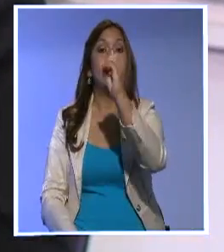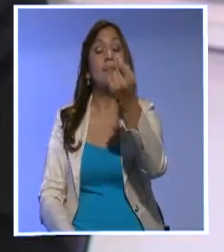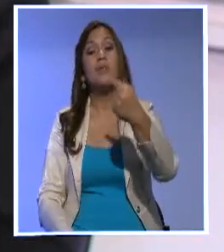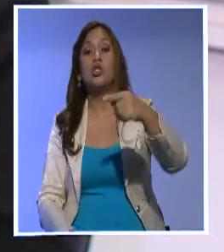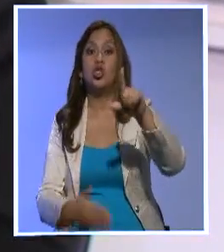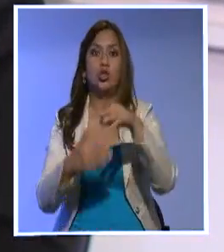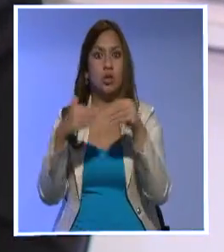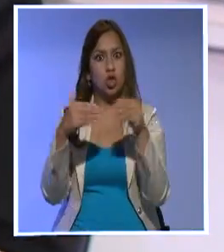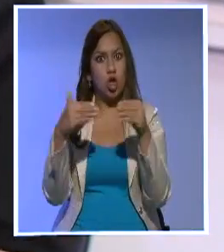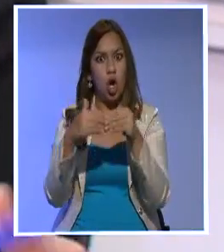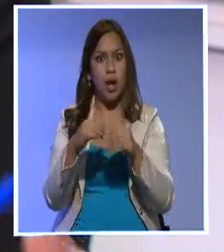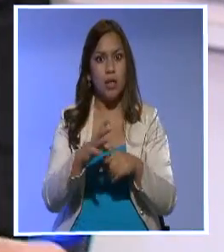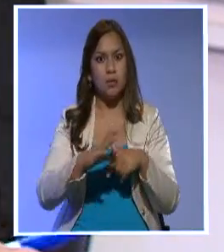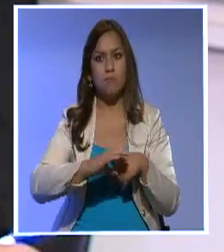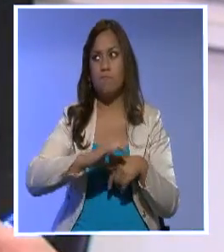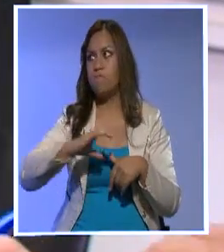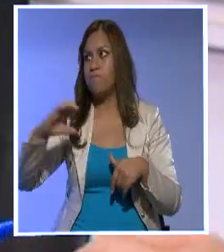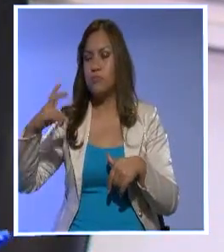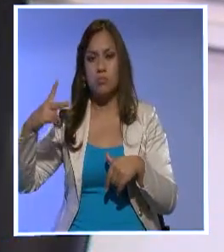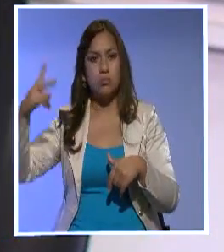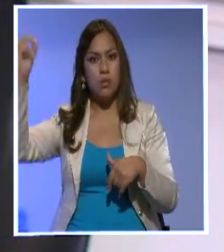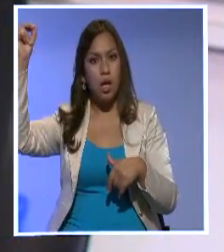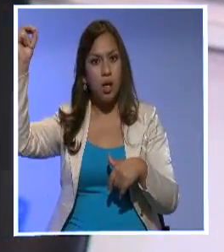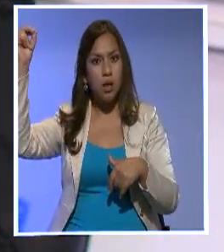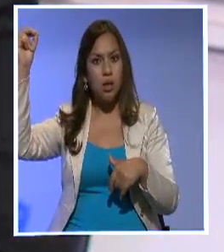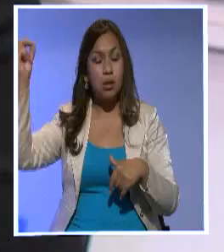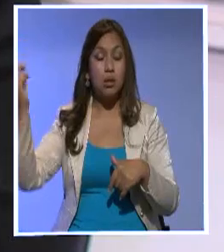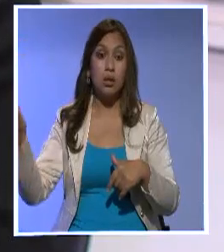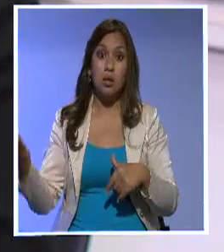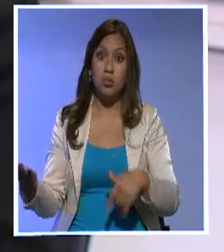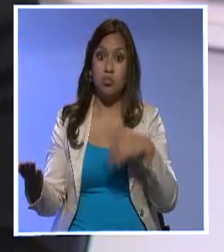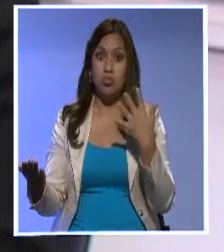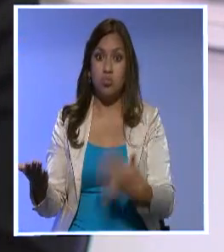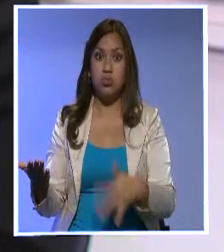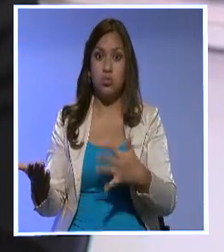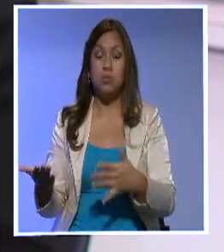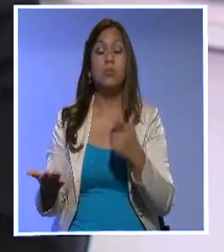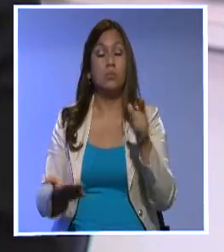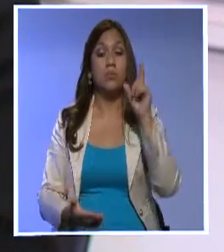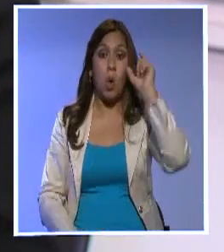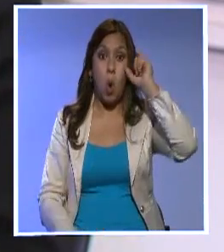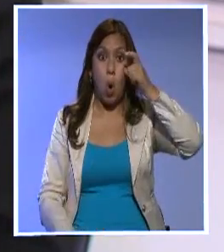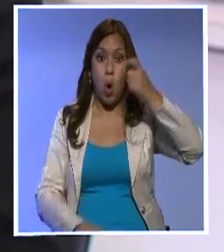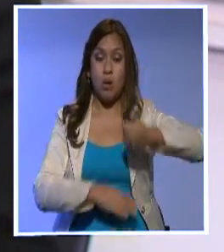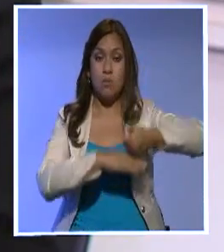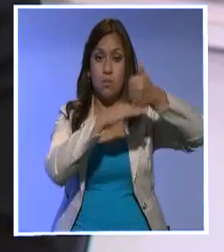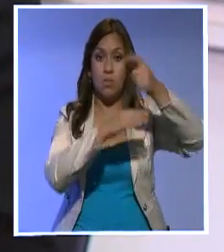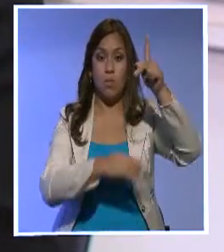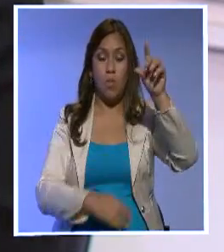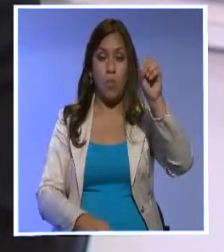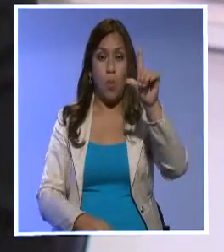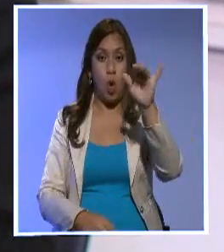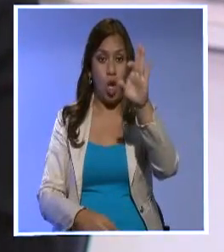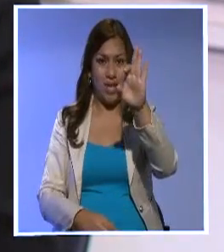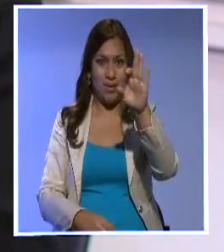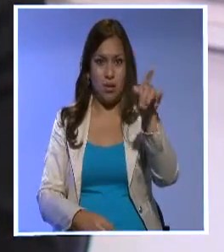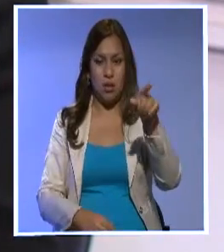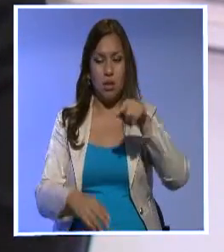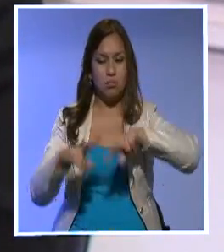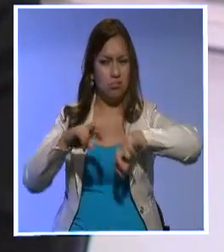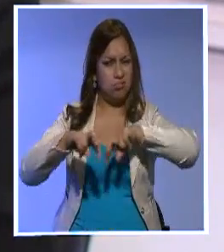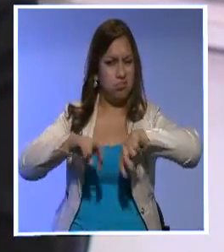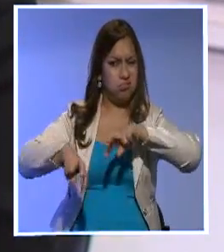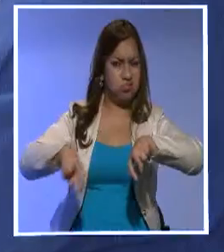contralor carlos pólit también indicó que se está haciendo algunas investigaciones y que se realizó también por primera